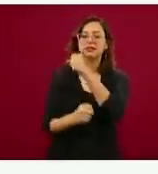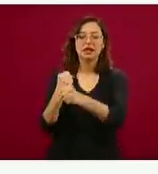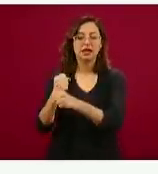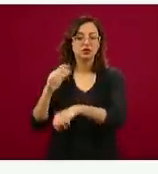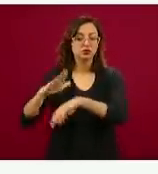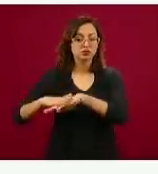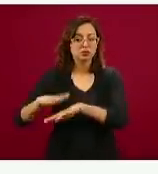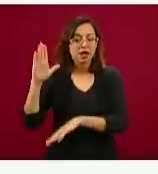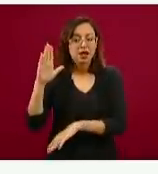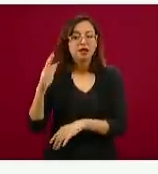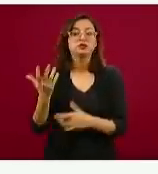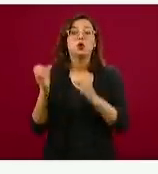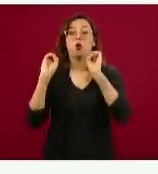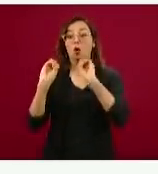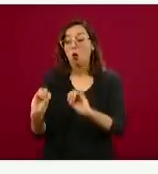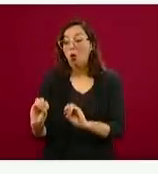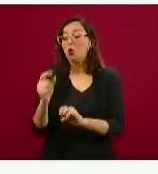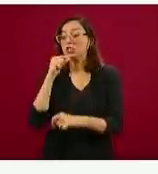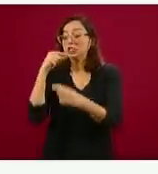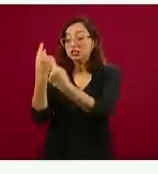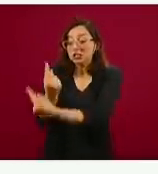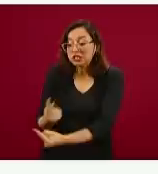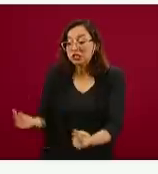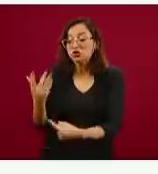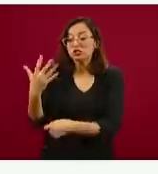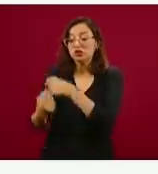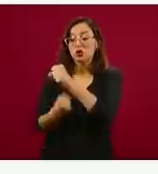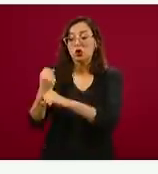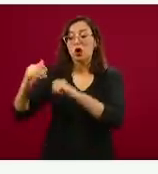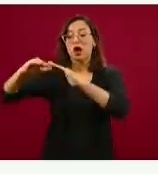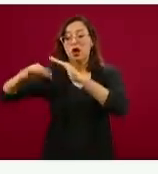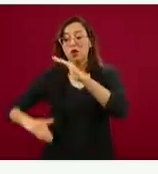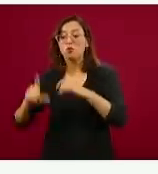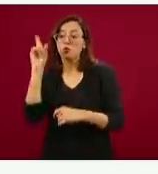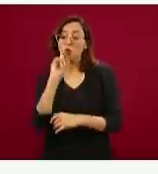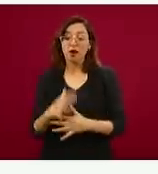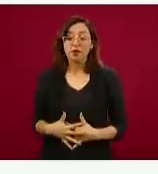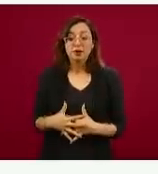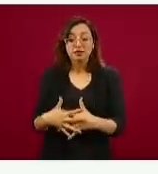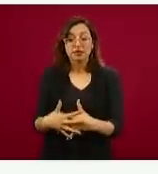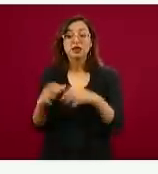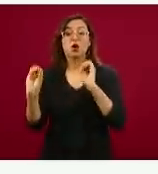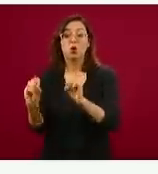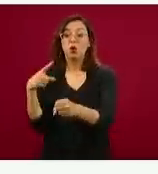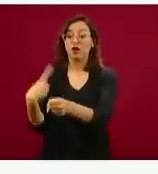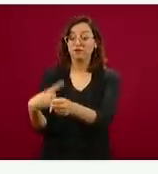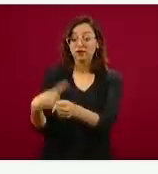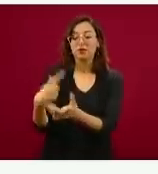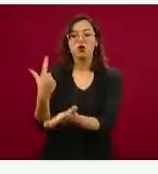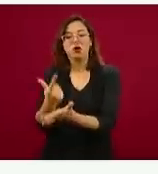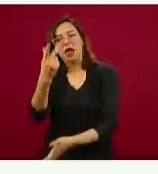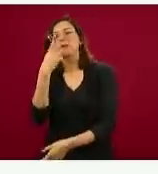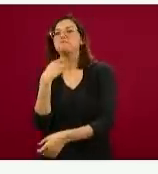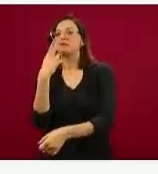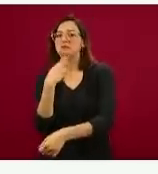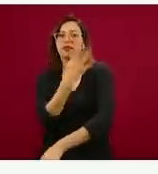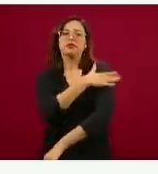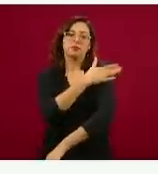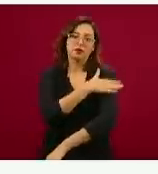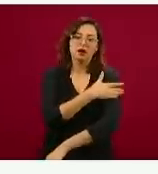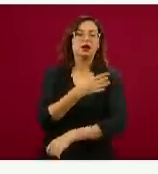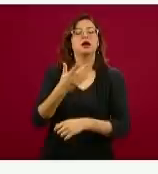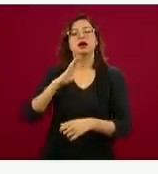años, menor de 5 años, sea mujer embarazada o tenga las enfermedades crónicas que he mencionado y hemos mencionado